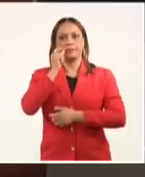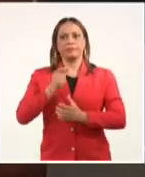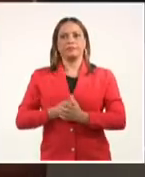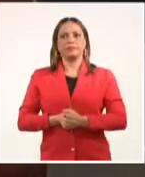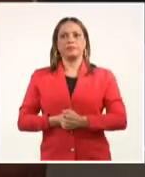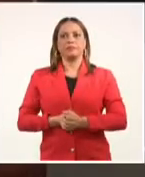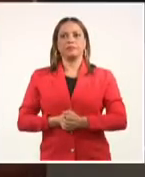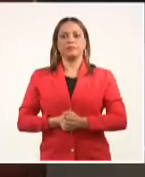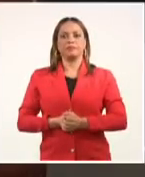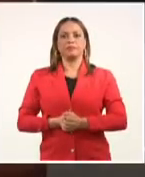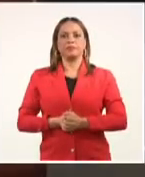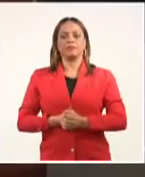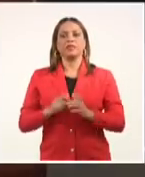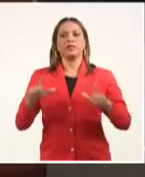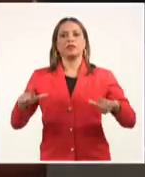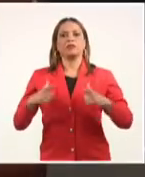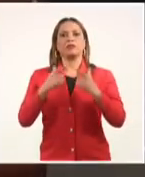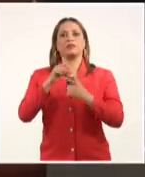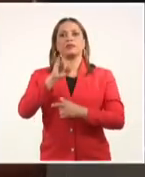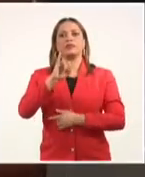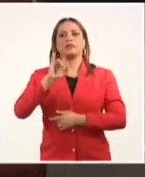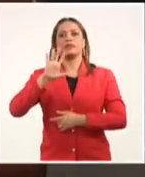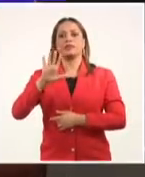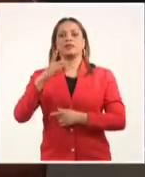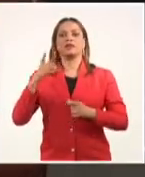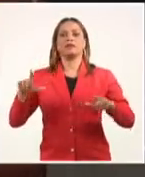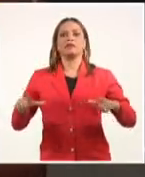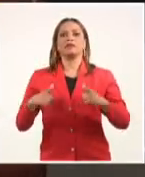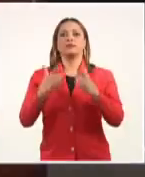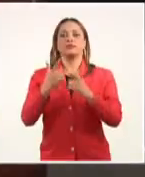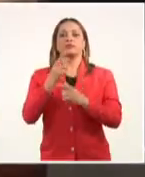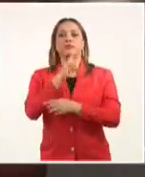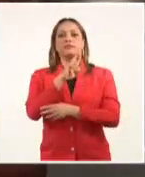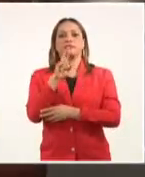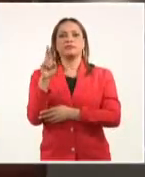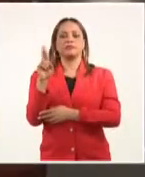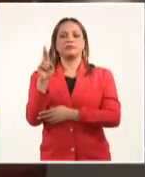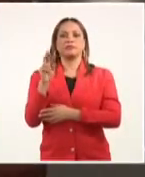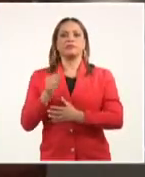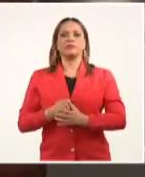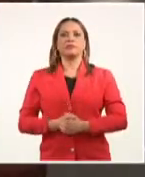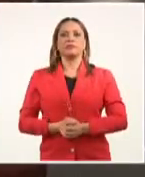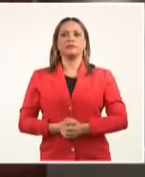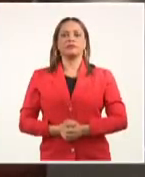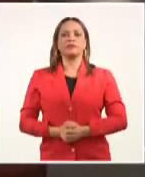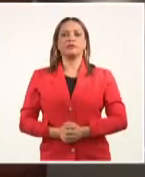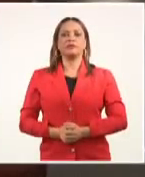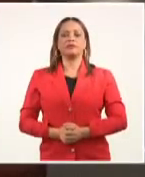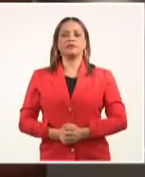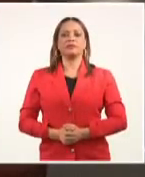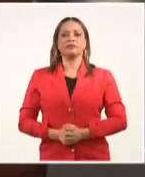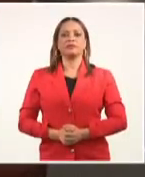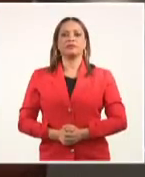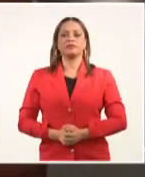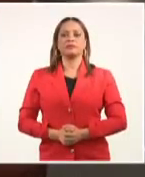arribamos al 65 aniversario del triunfo de nuestra revolución socialista.